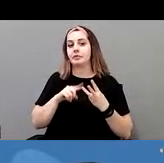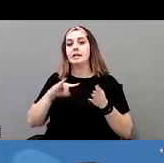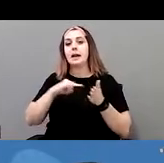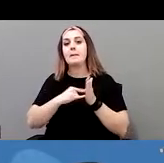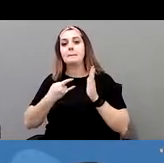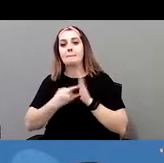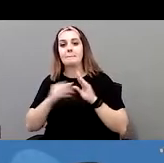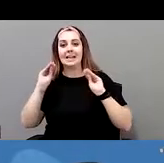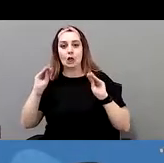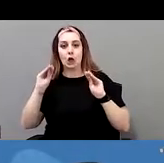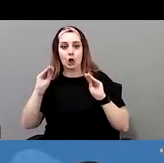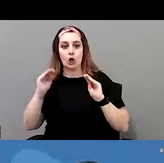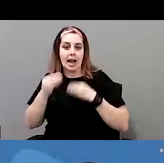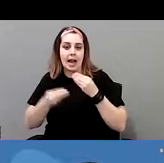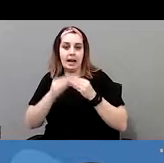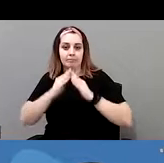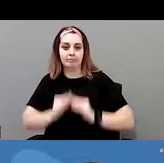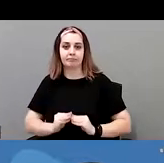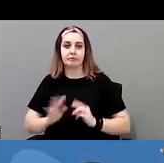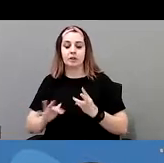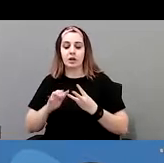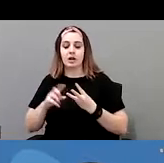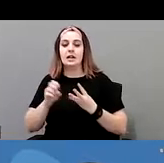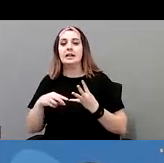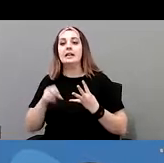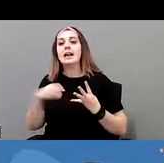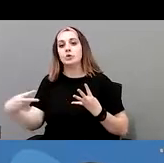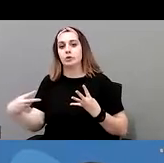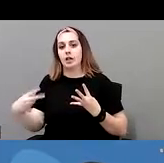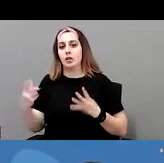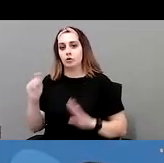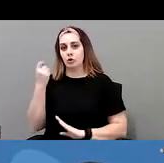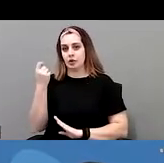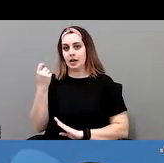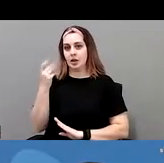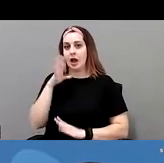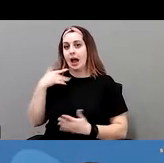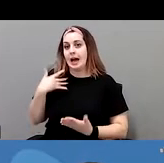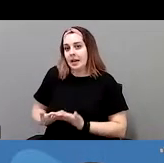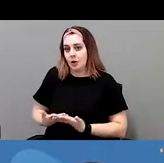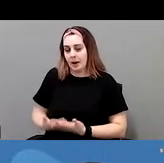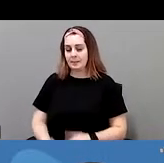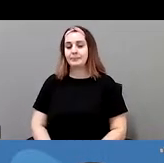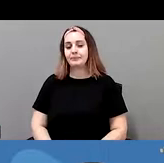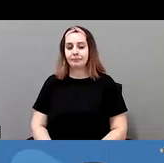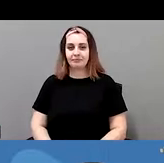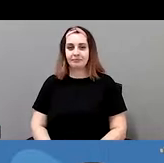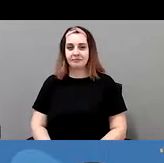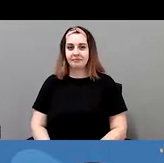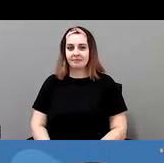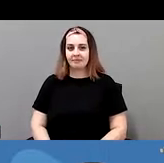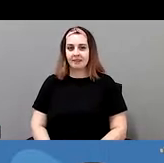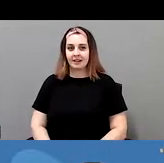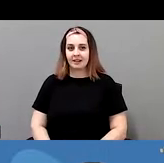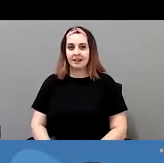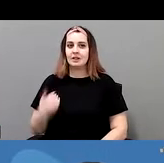que estamos llevando a cabo y los resultados que hemos recabado hasta ahora. Vale, esto